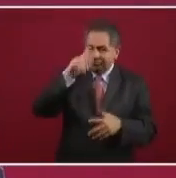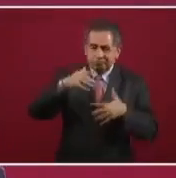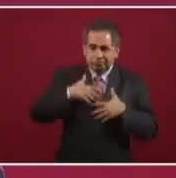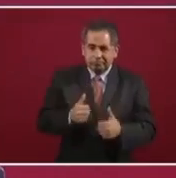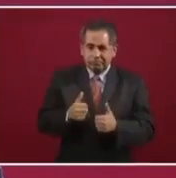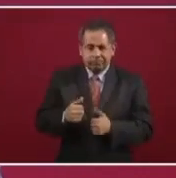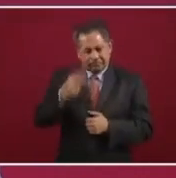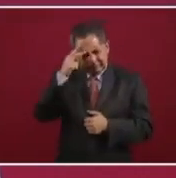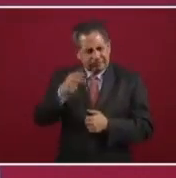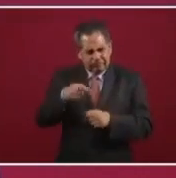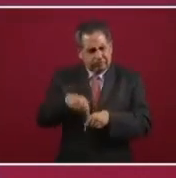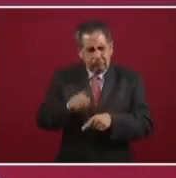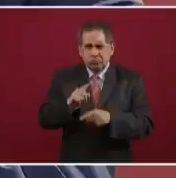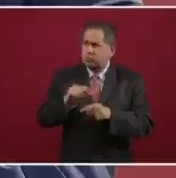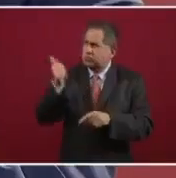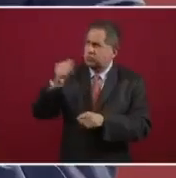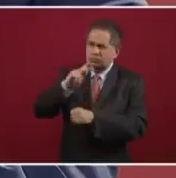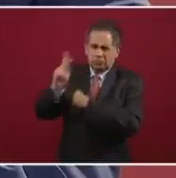no solo en México,